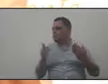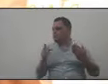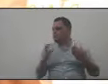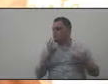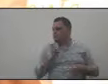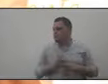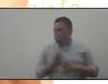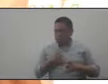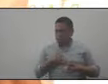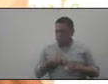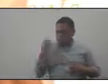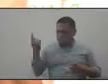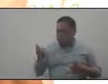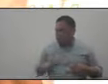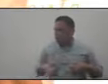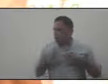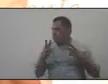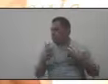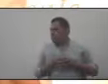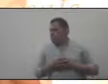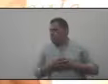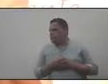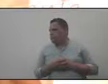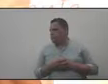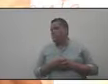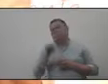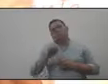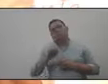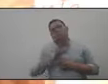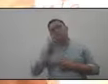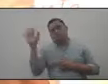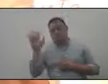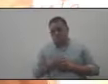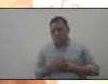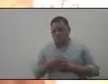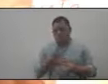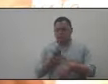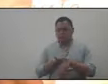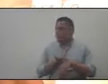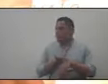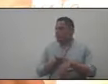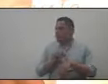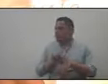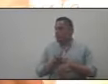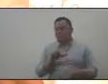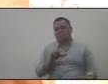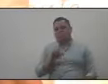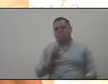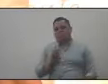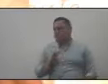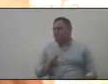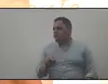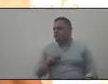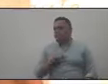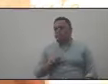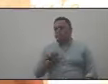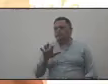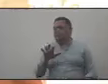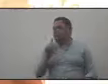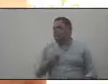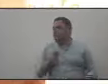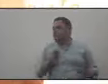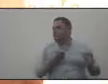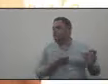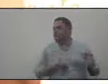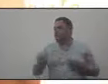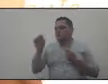puedo hasta perder la vida? ¿Cómo funciona ahí eso? Claro, obvio. A mí cuando el doctor Severo Pérez me dijo, no, tiene cáncer, hay que remitirla